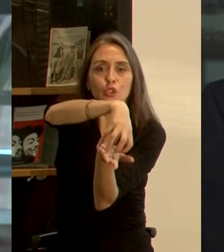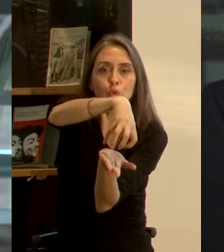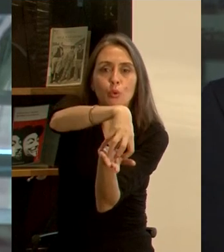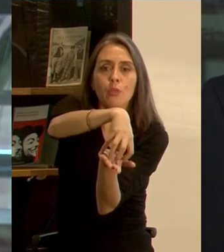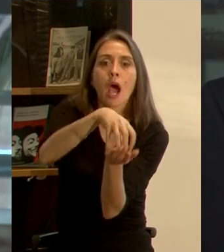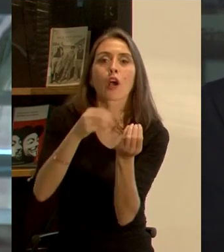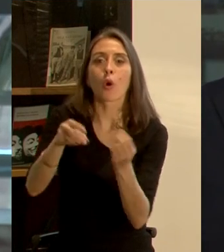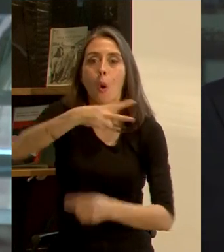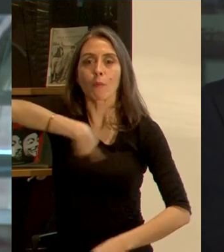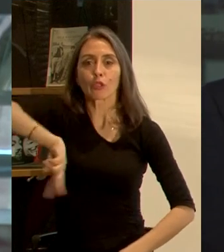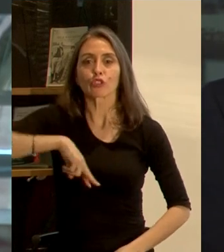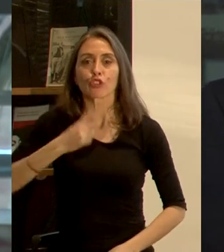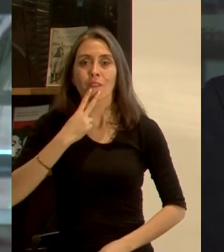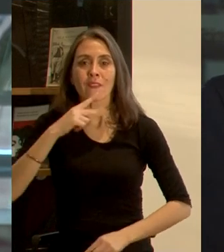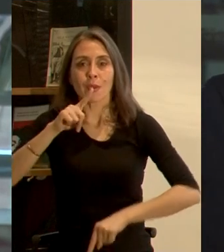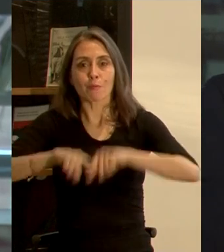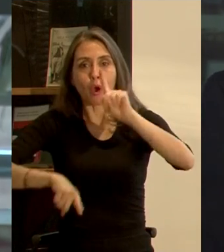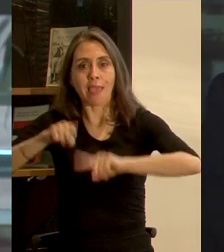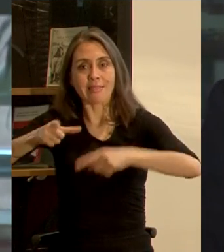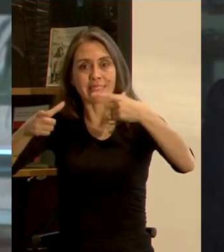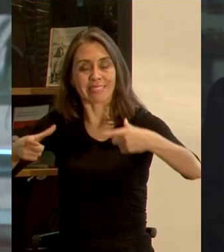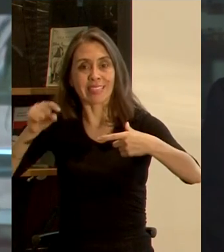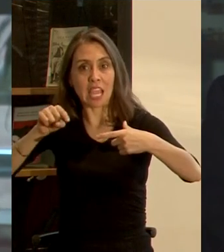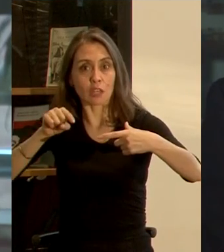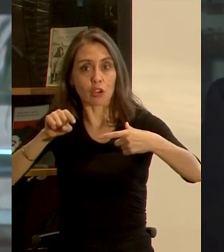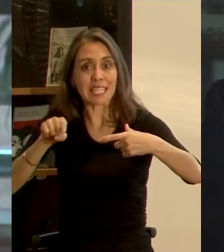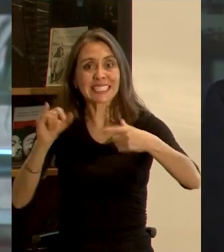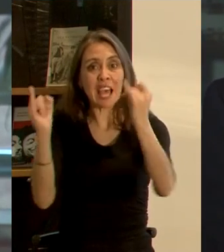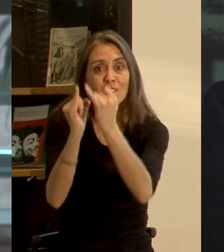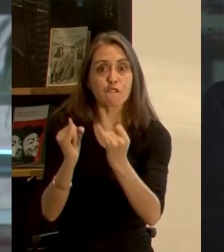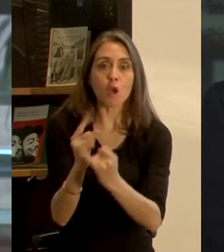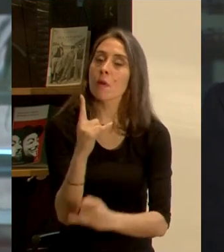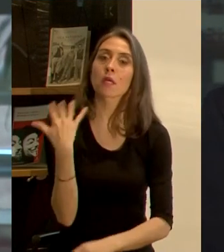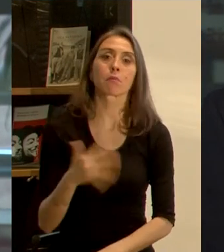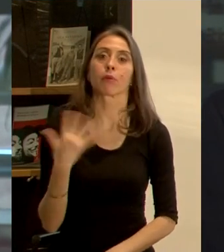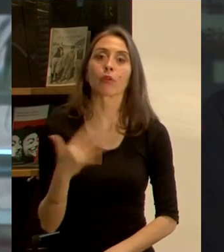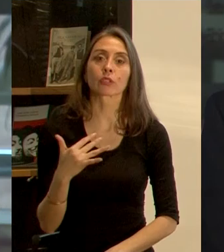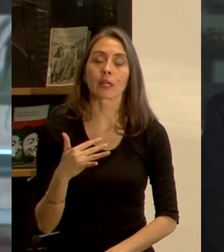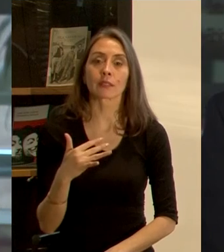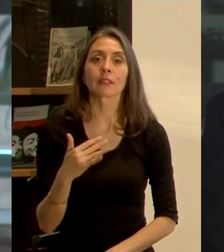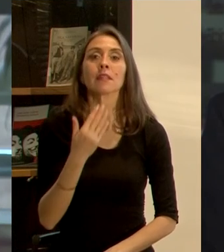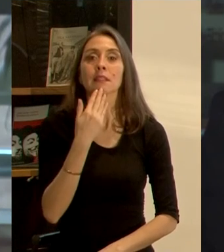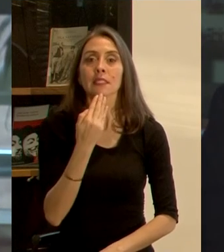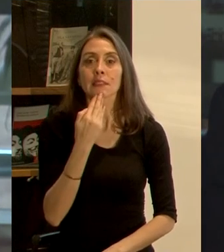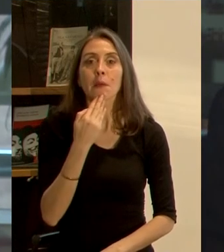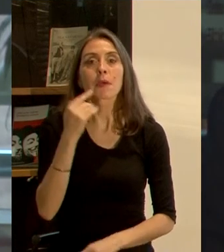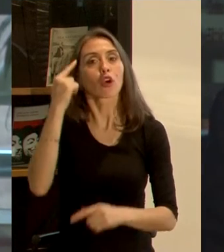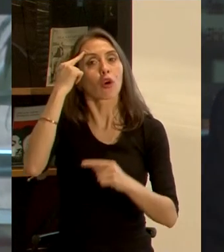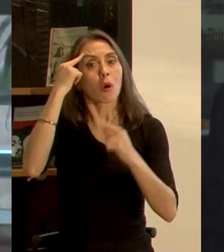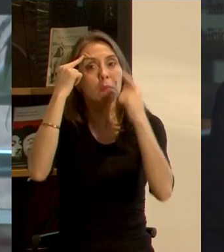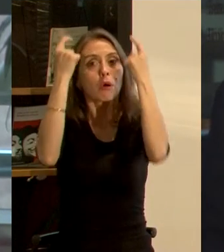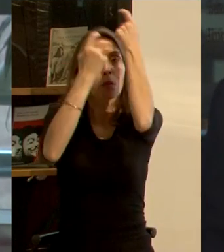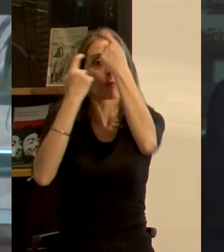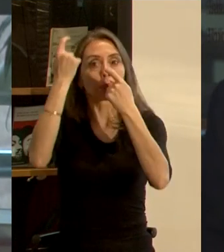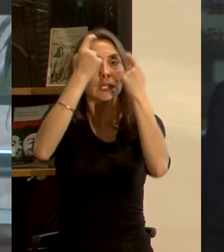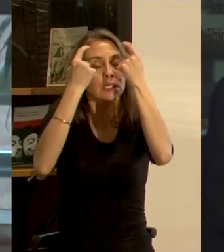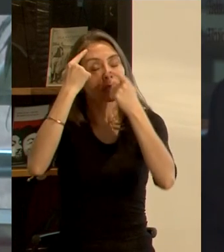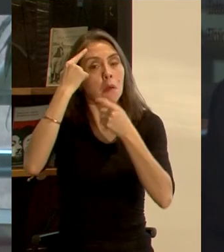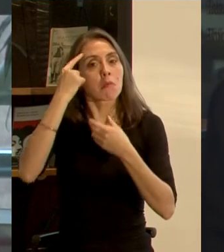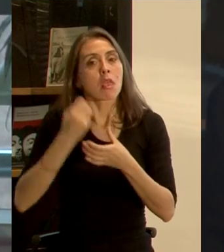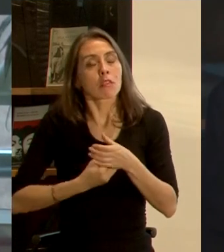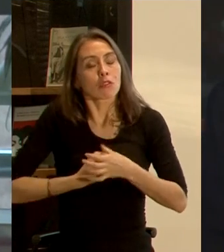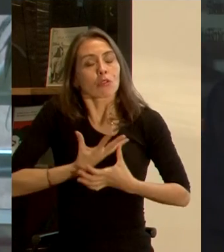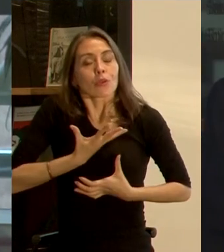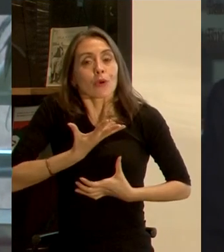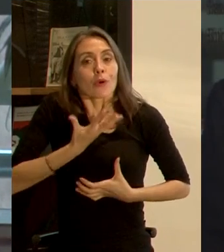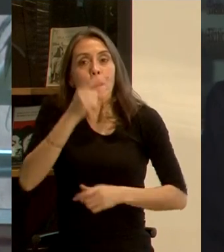manera en que habitamos los territorios es fundamental incluso desde el punto de vista del pensamiento que va a emerger, porque